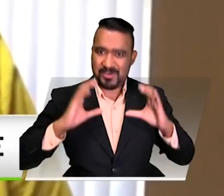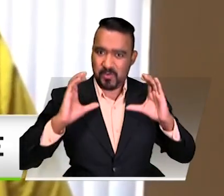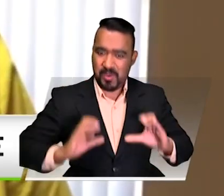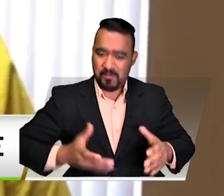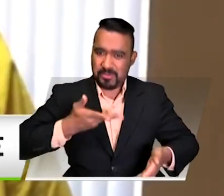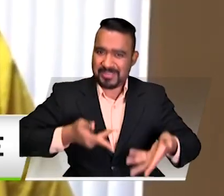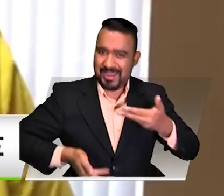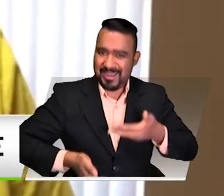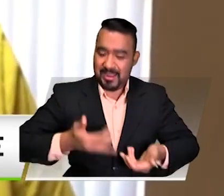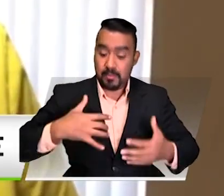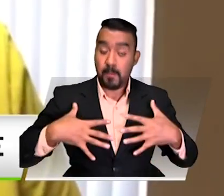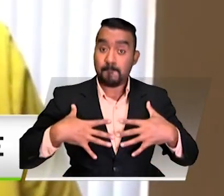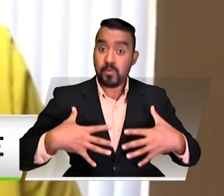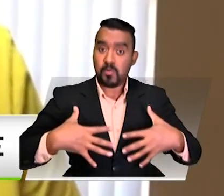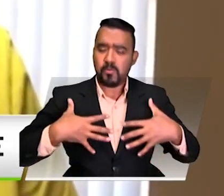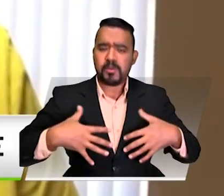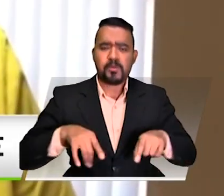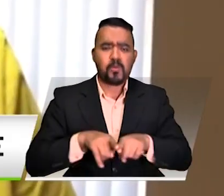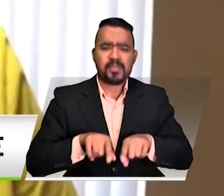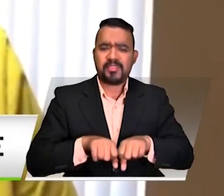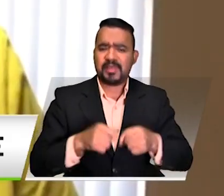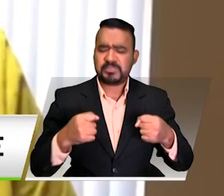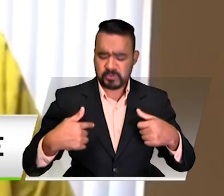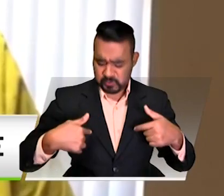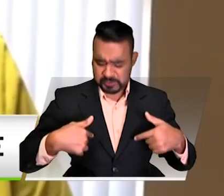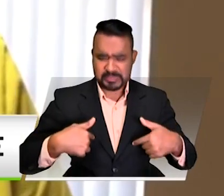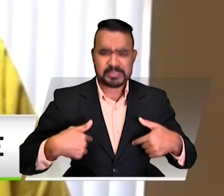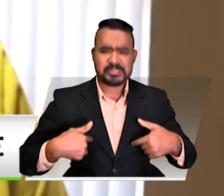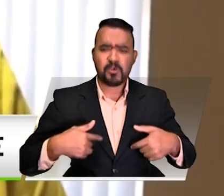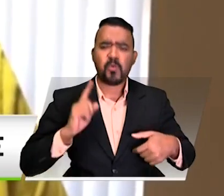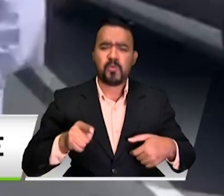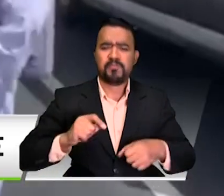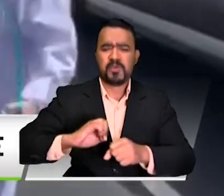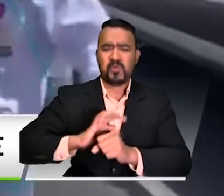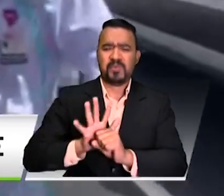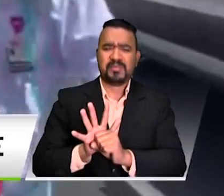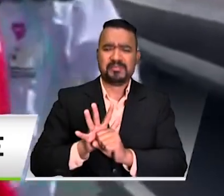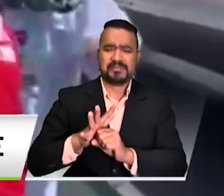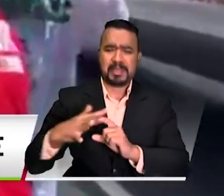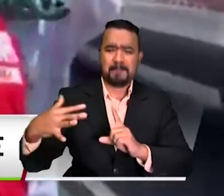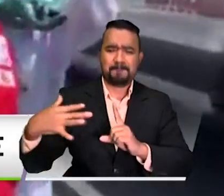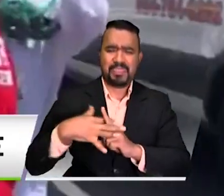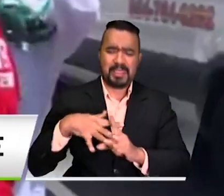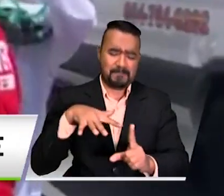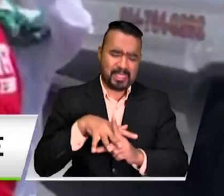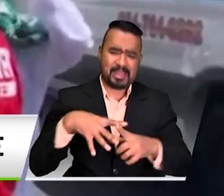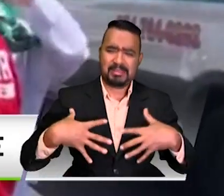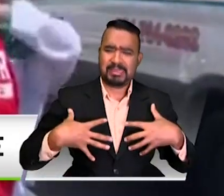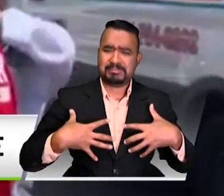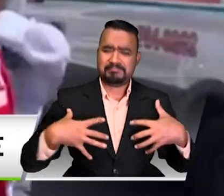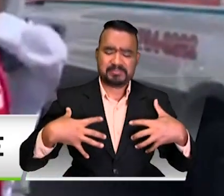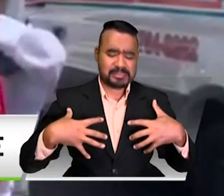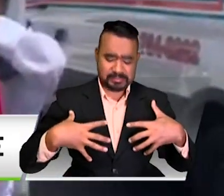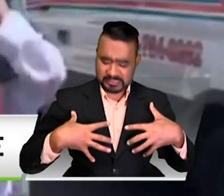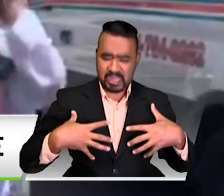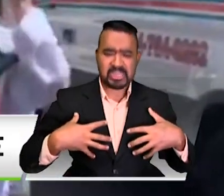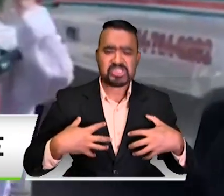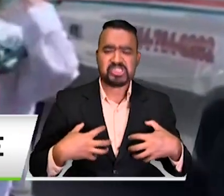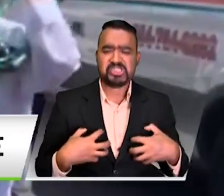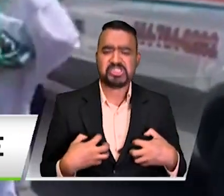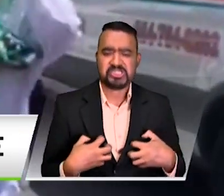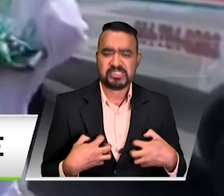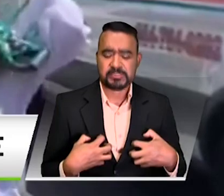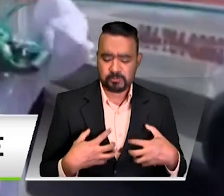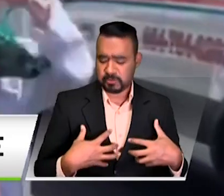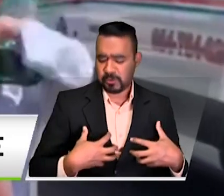sus pulmones quedaron totalmente destrozados a raíz de el coronavirus debido a esto hoy requiere de un trasplante de pulmones luego